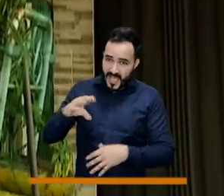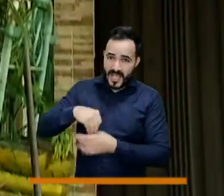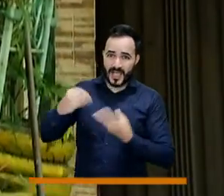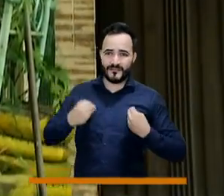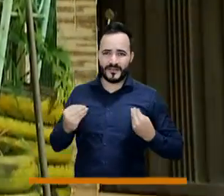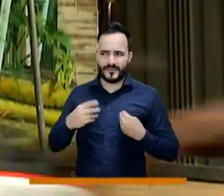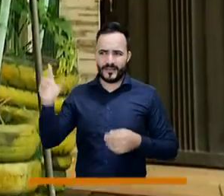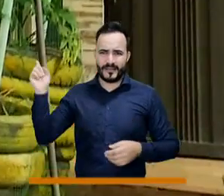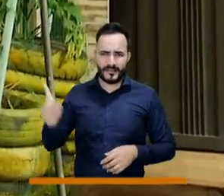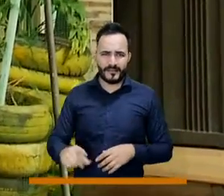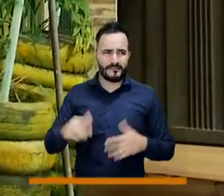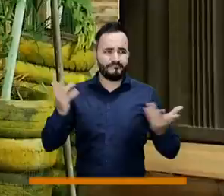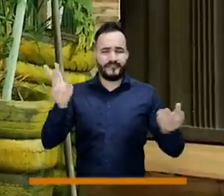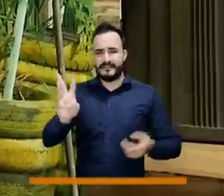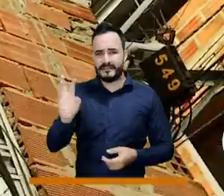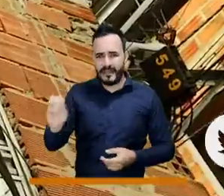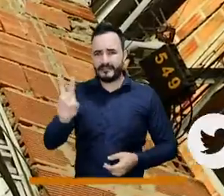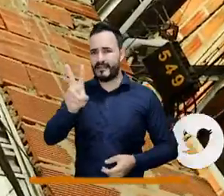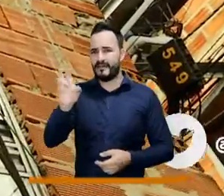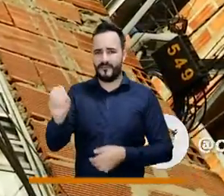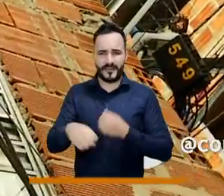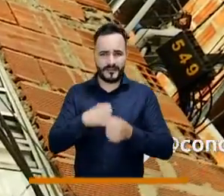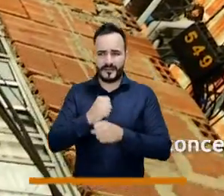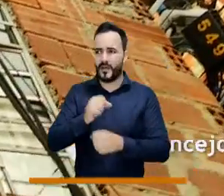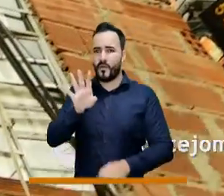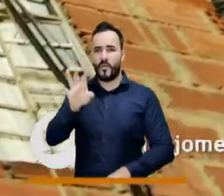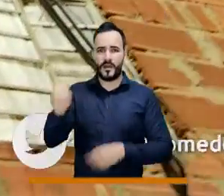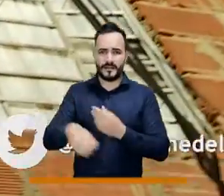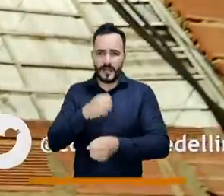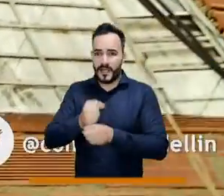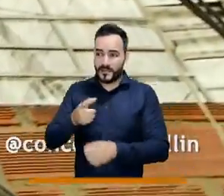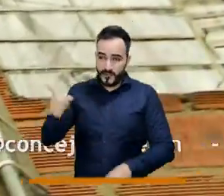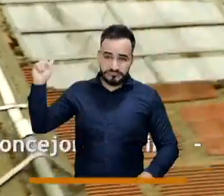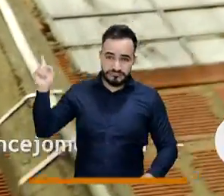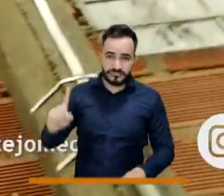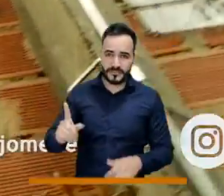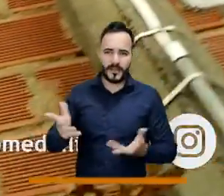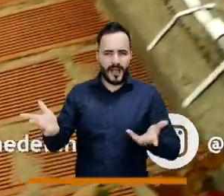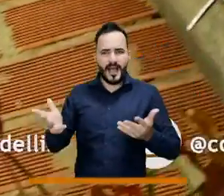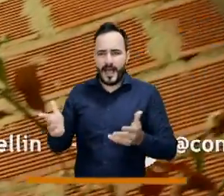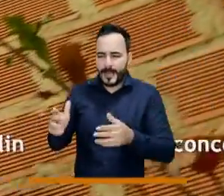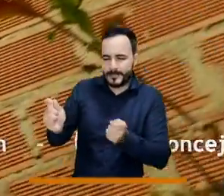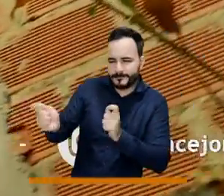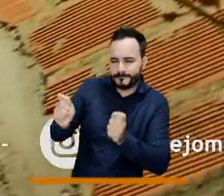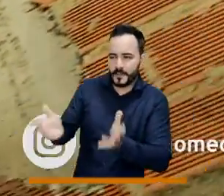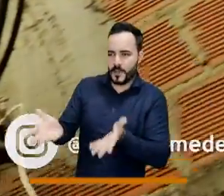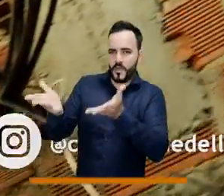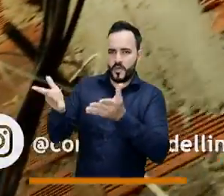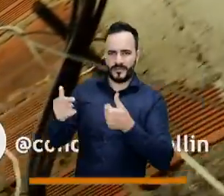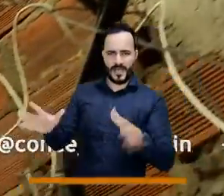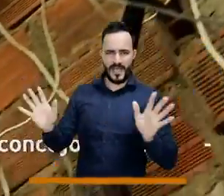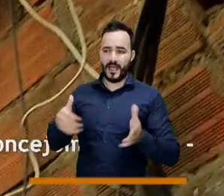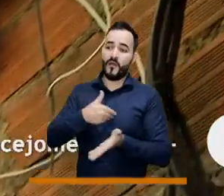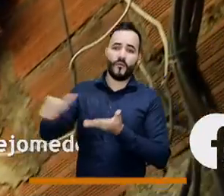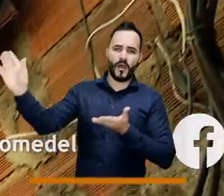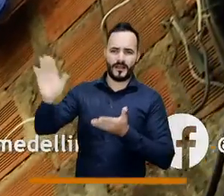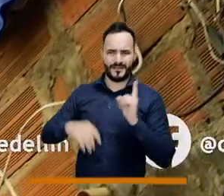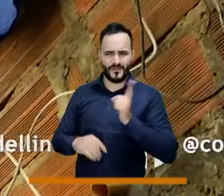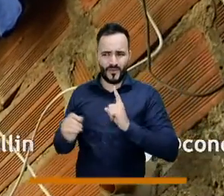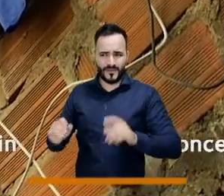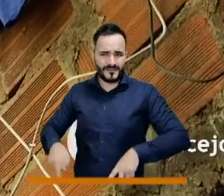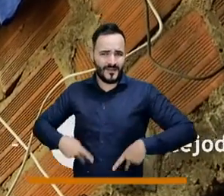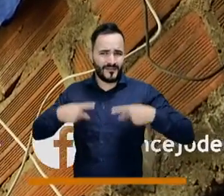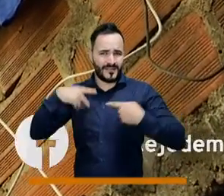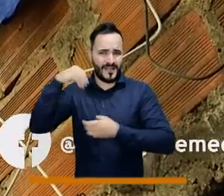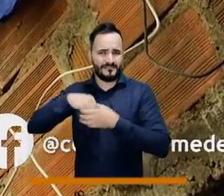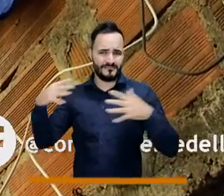su vida formada desde hace más de 30, 20, 40 años en un territorio, mejoremos las condiciones, no lo saquemos para ningún lado, no le dañemos la vida